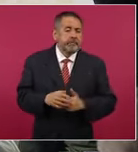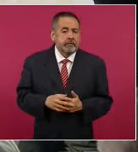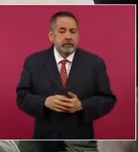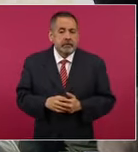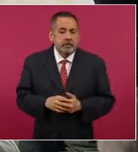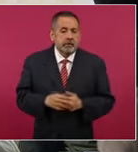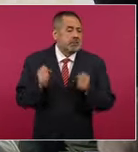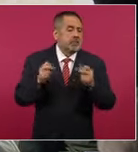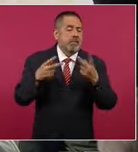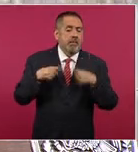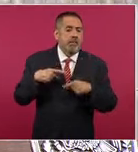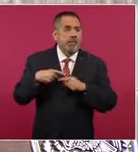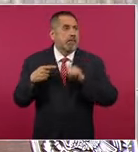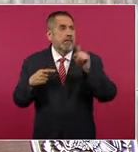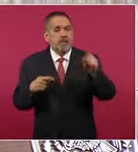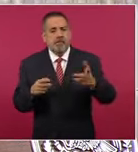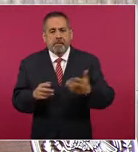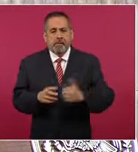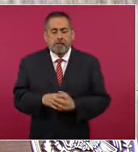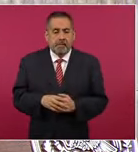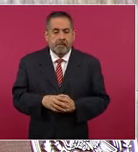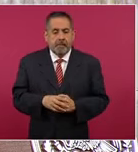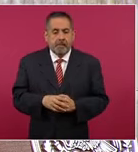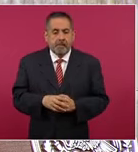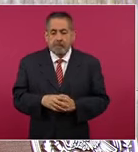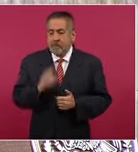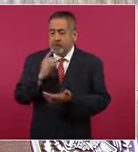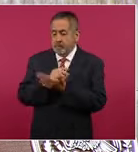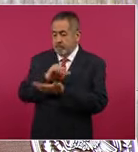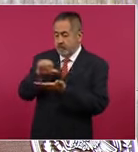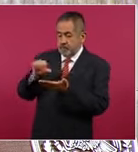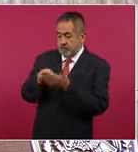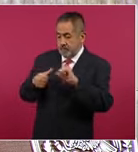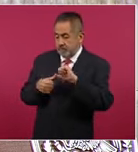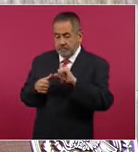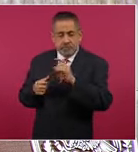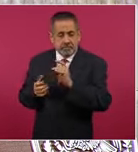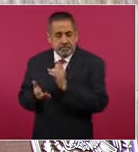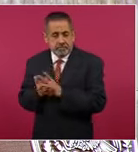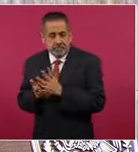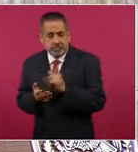personas, no solo de Centroamérica,